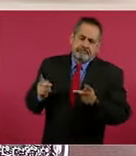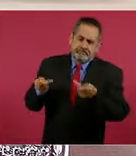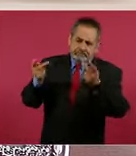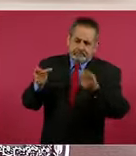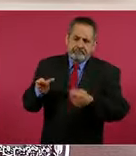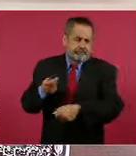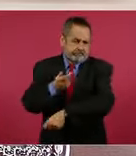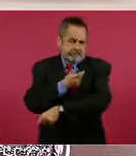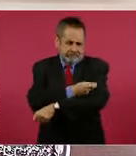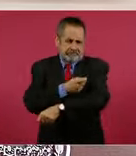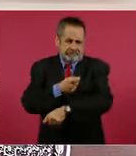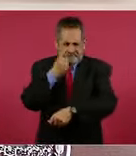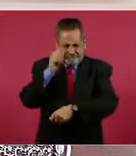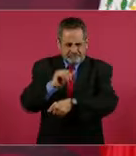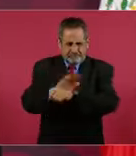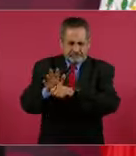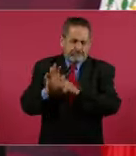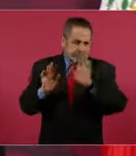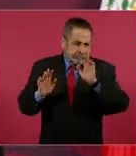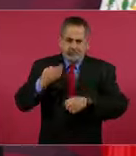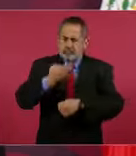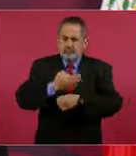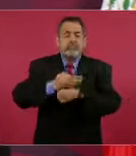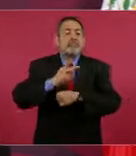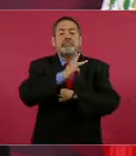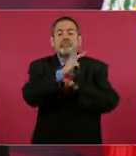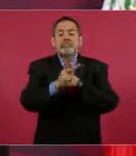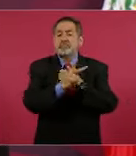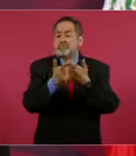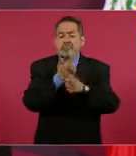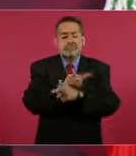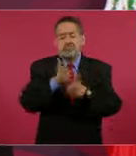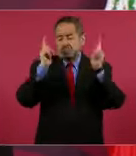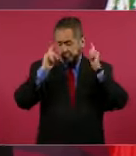porque vivimos en un país libre.